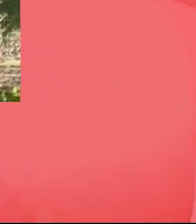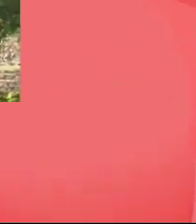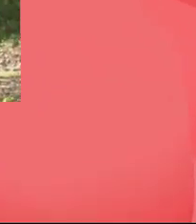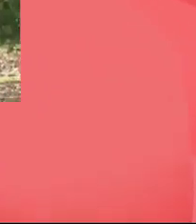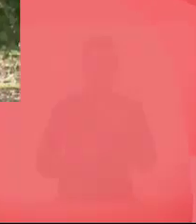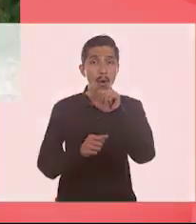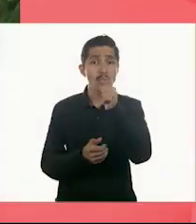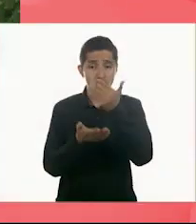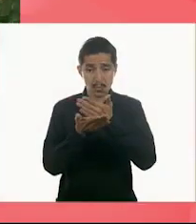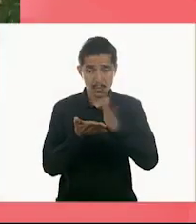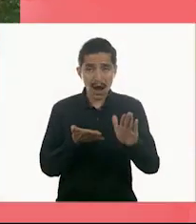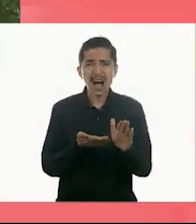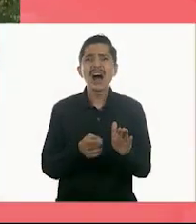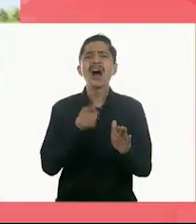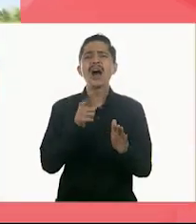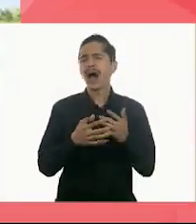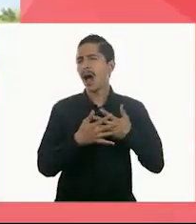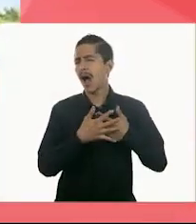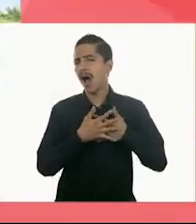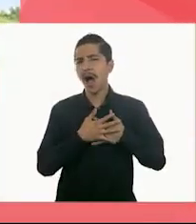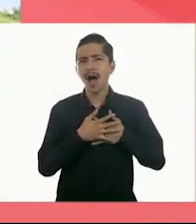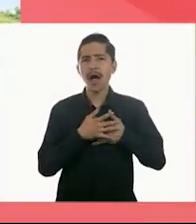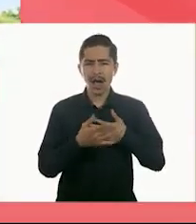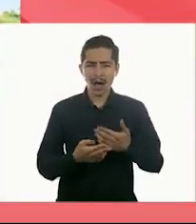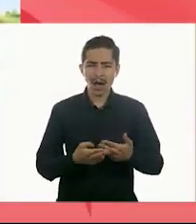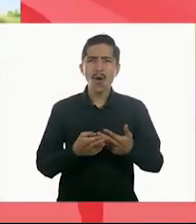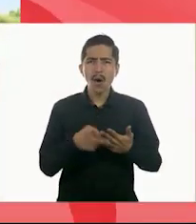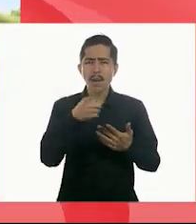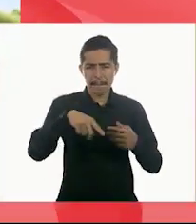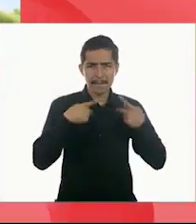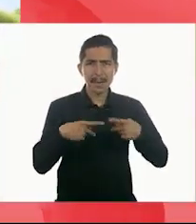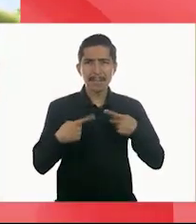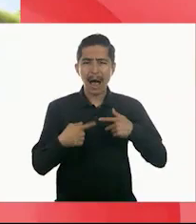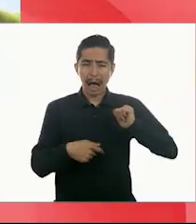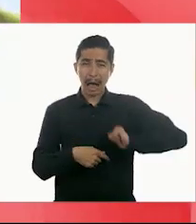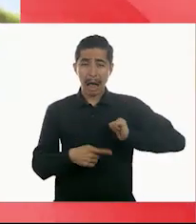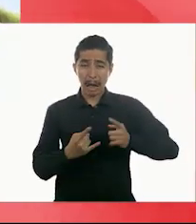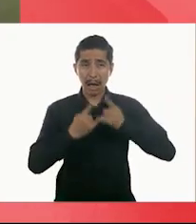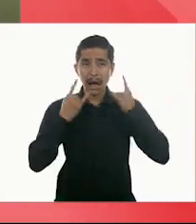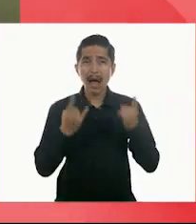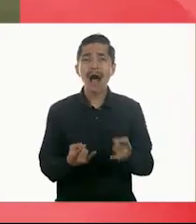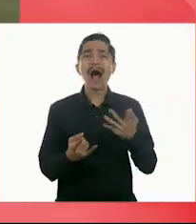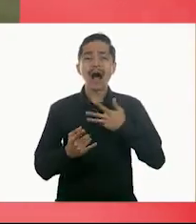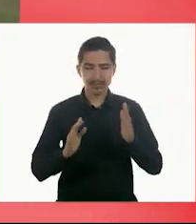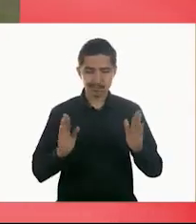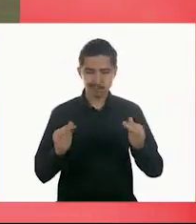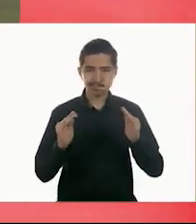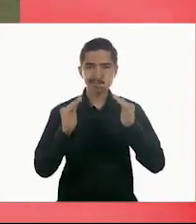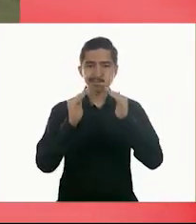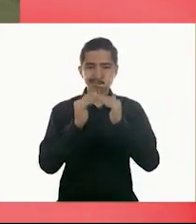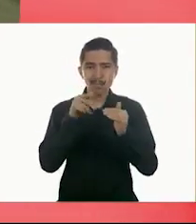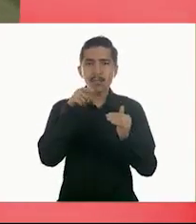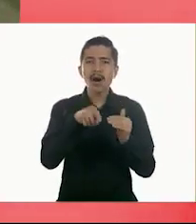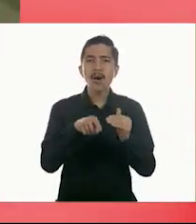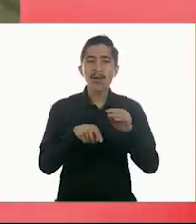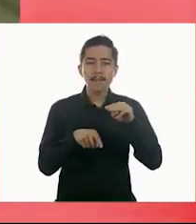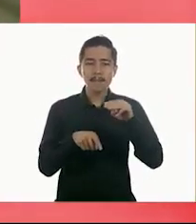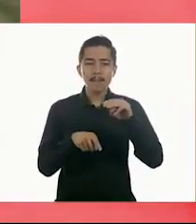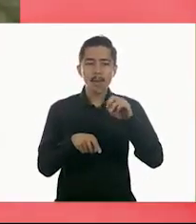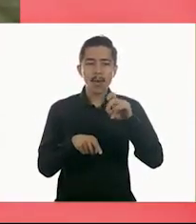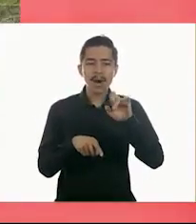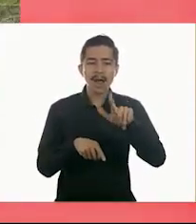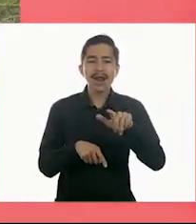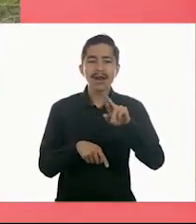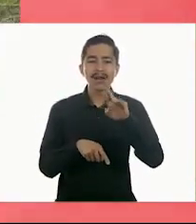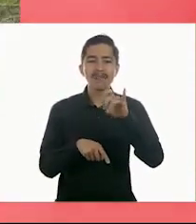Por otro lado, los amantes de las raíces prehispánicas encuentran en la zona arqueológica Moral Reforma un